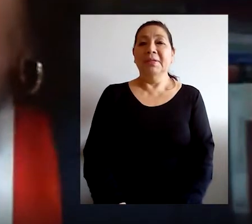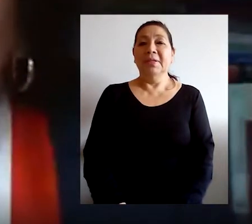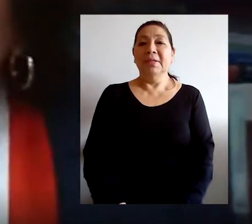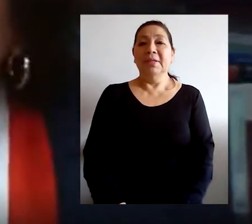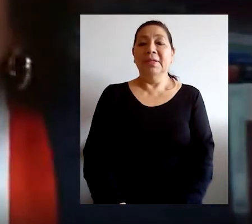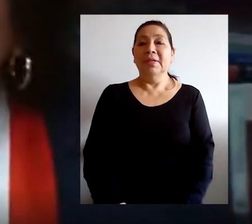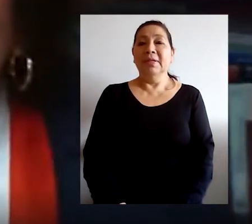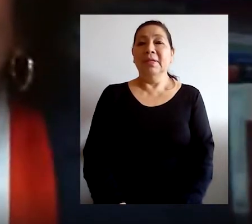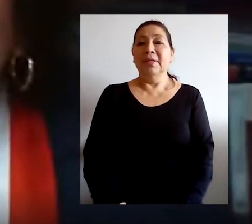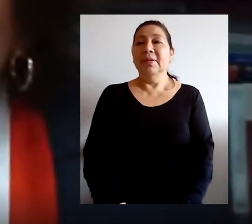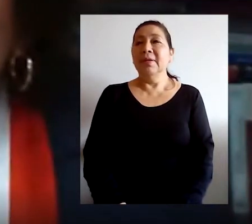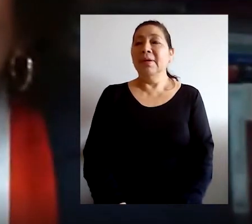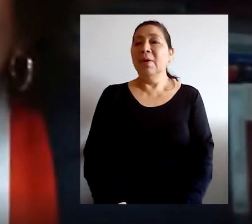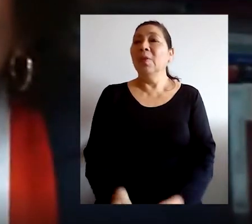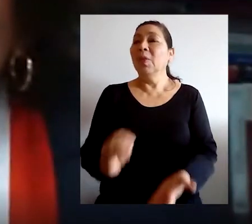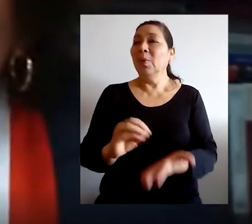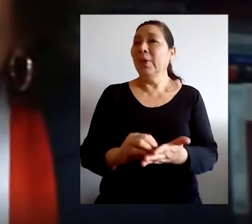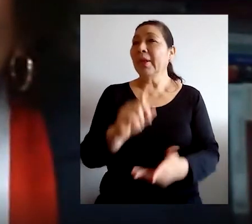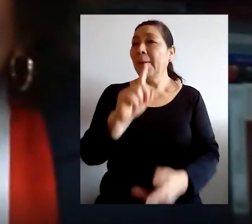Magistrado Ramos.